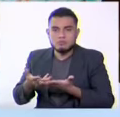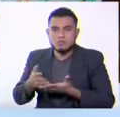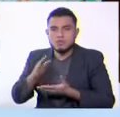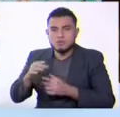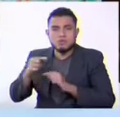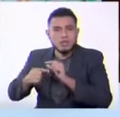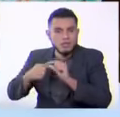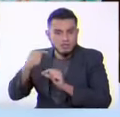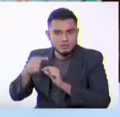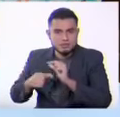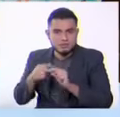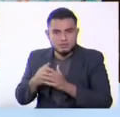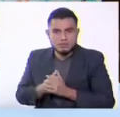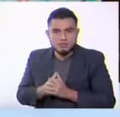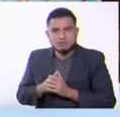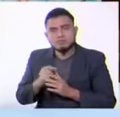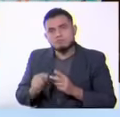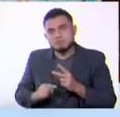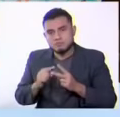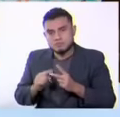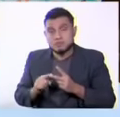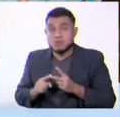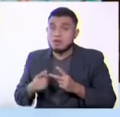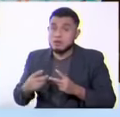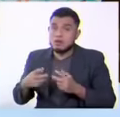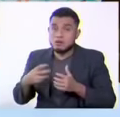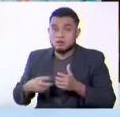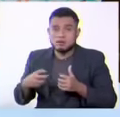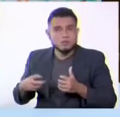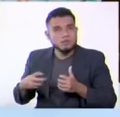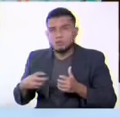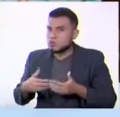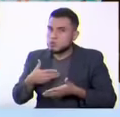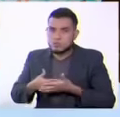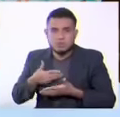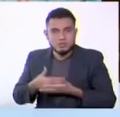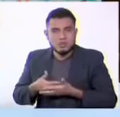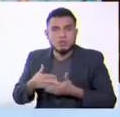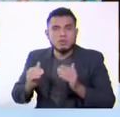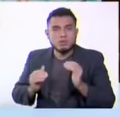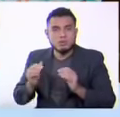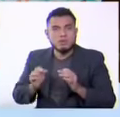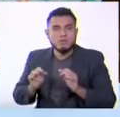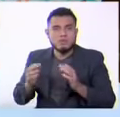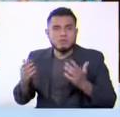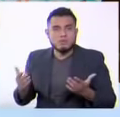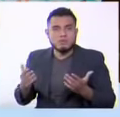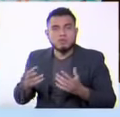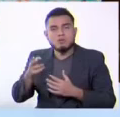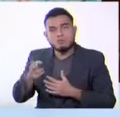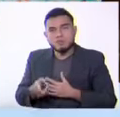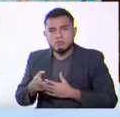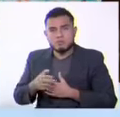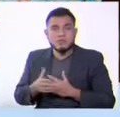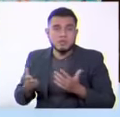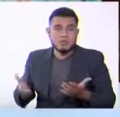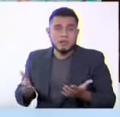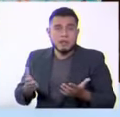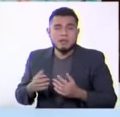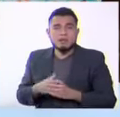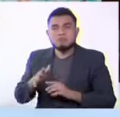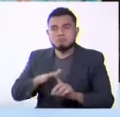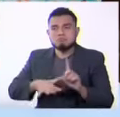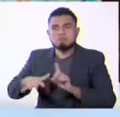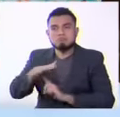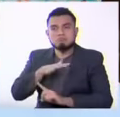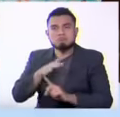genes. Por otro lado, la reproducción asexual también hace lo mismo, y pareciera que en condiciones